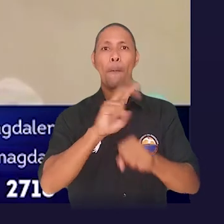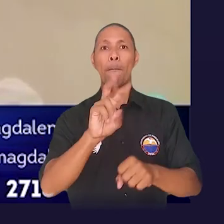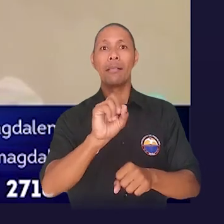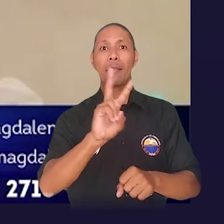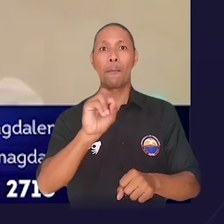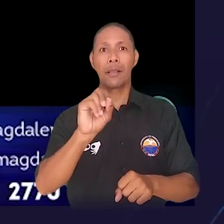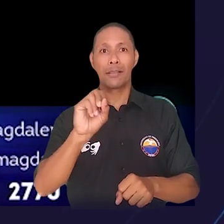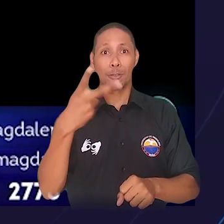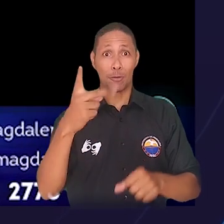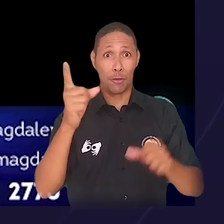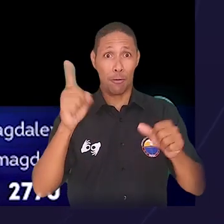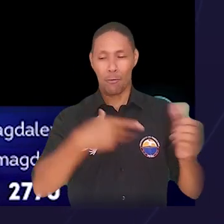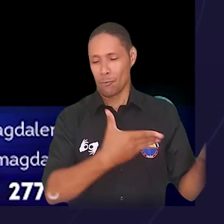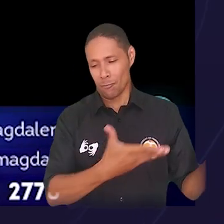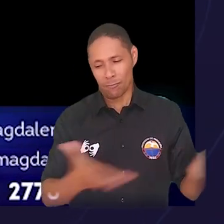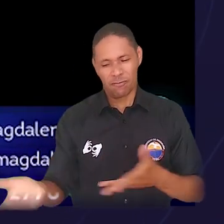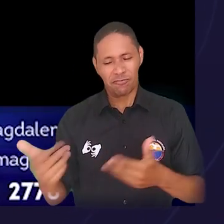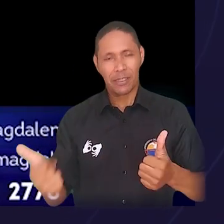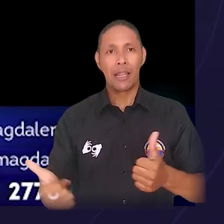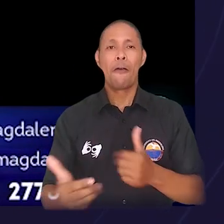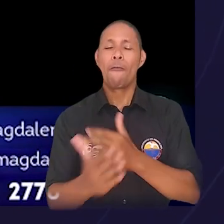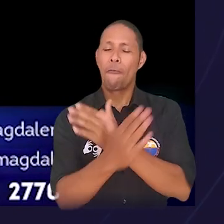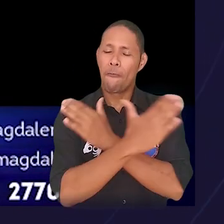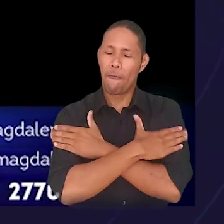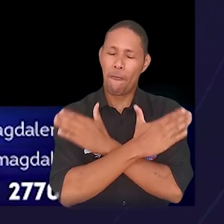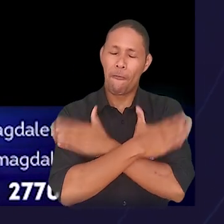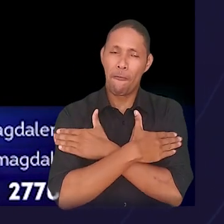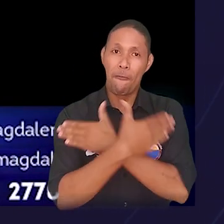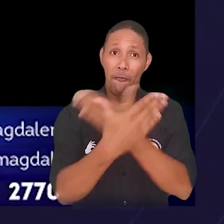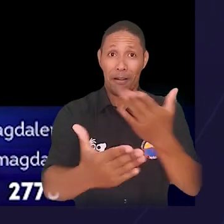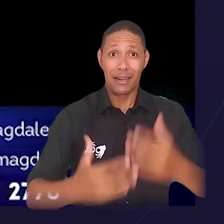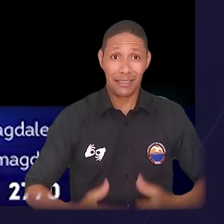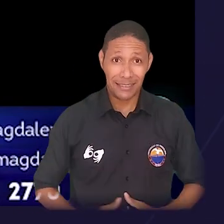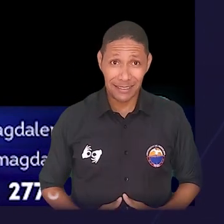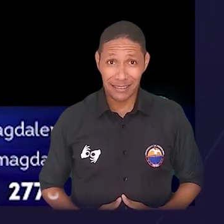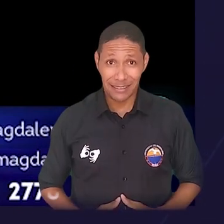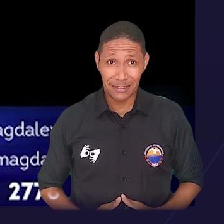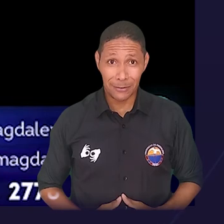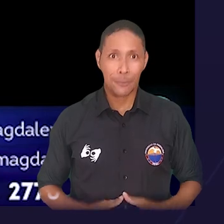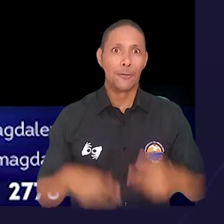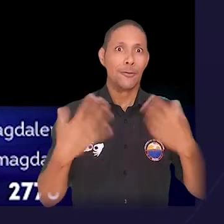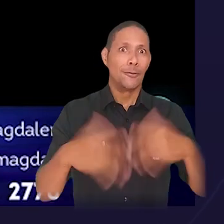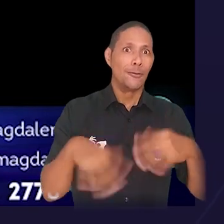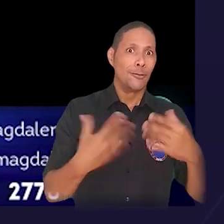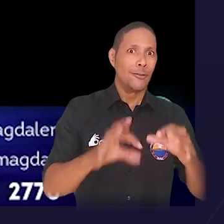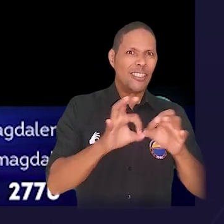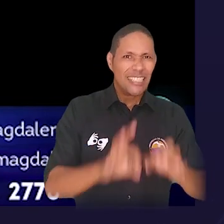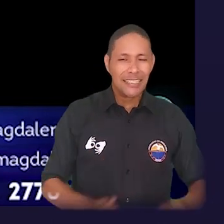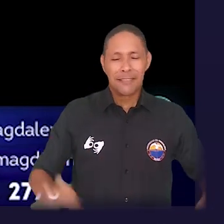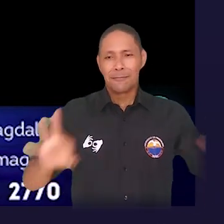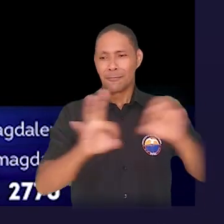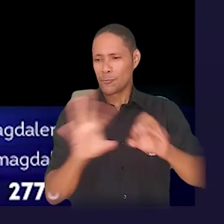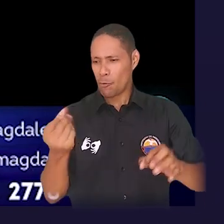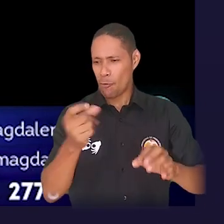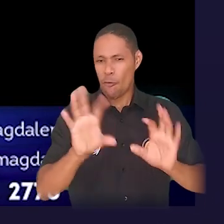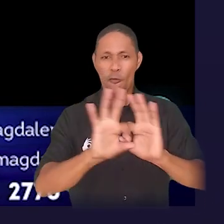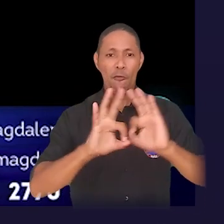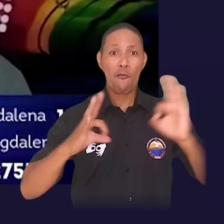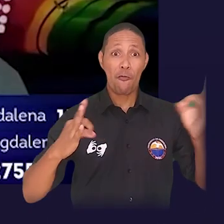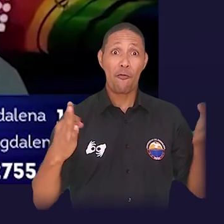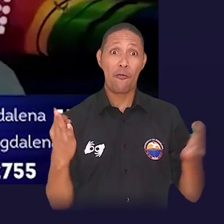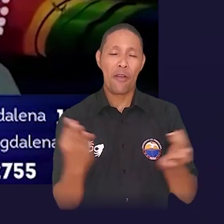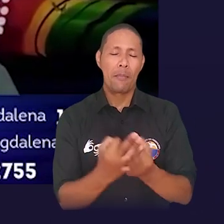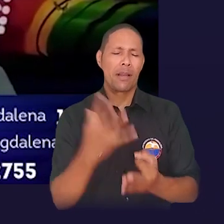del 2020. Felicitarlos porque ya pertenecen a esta gran familia, a esta hermosa